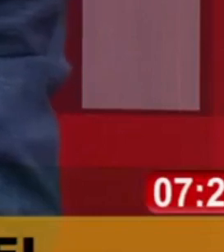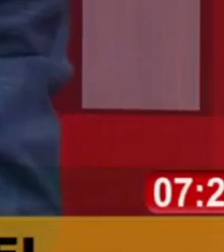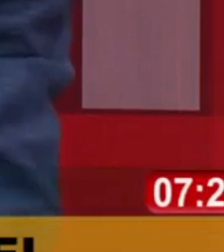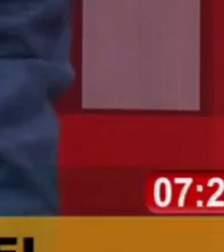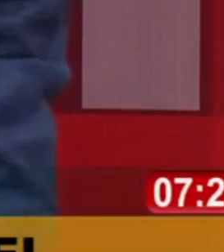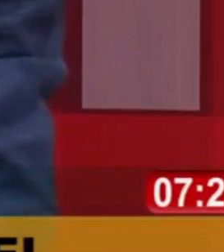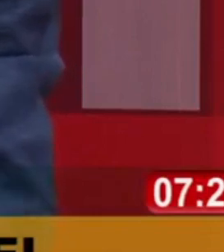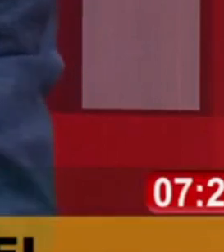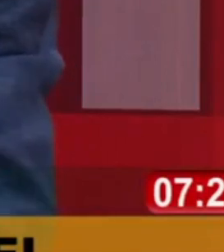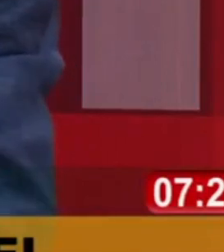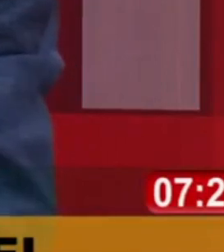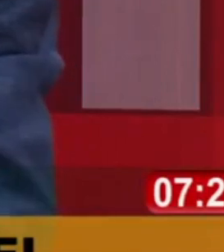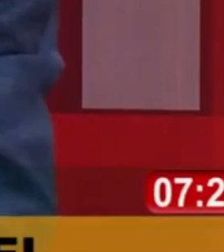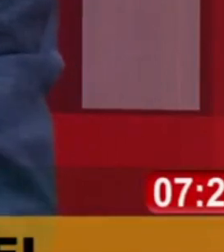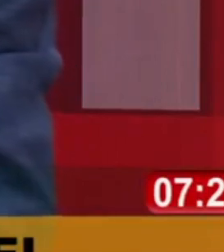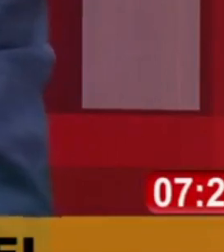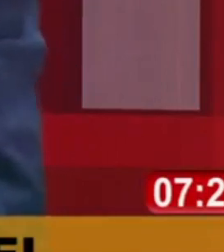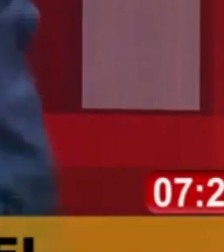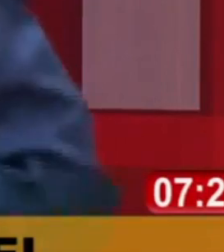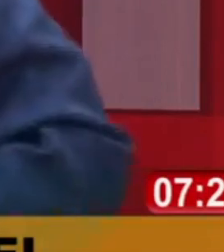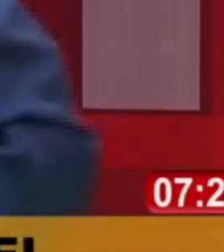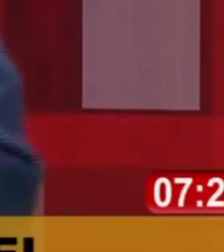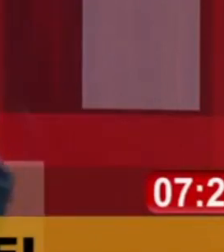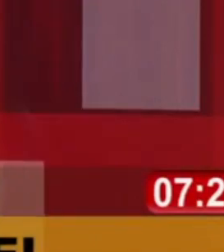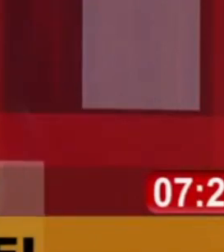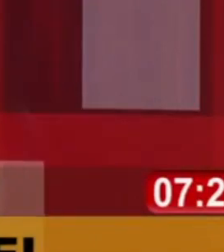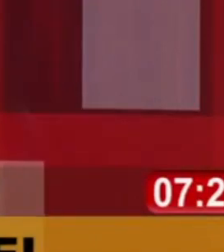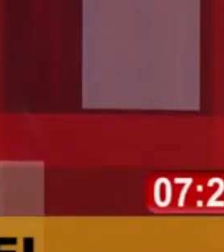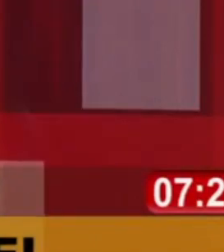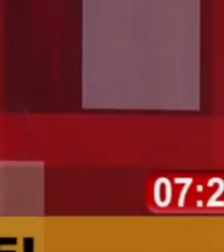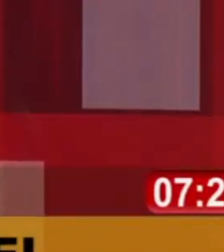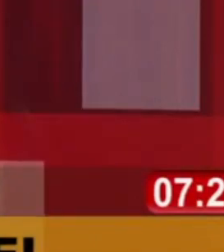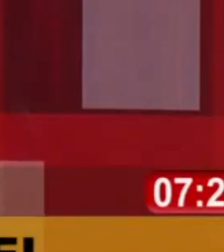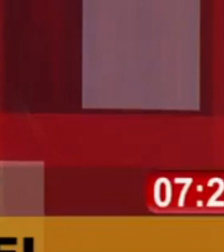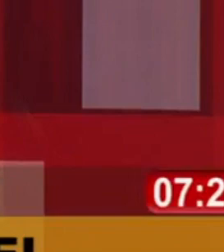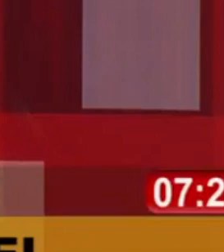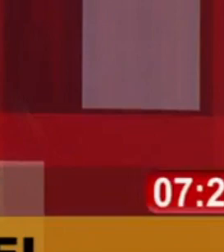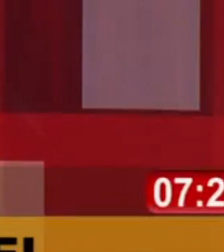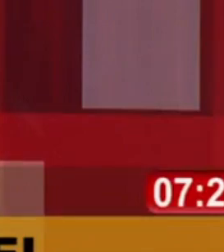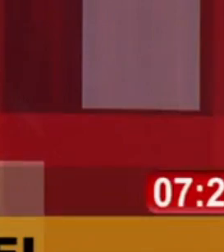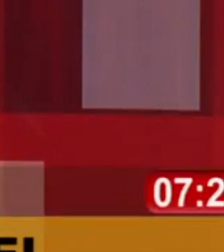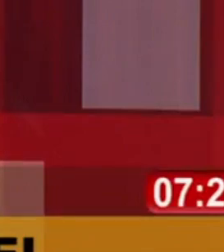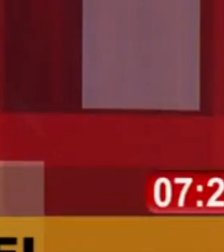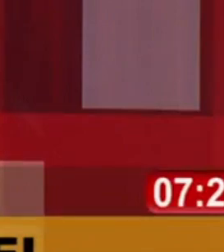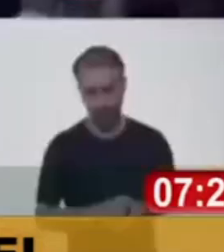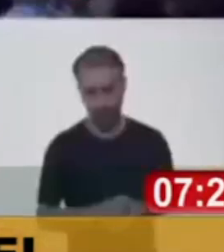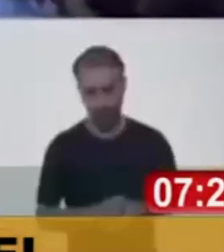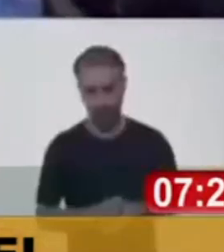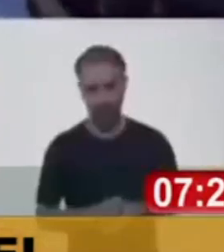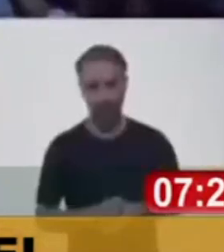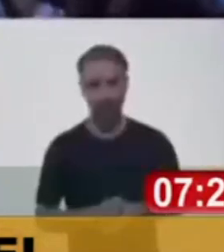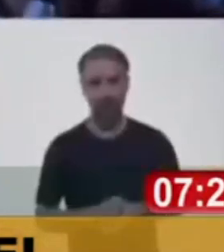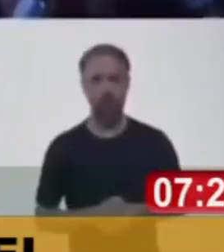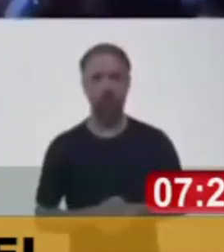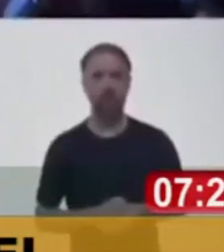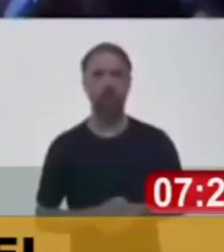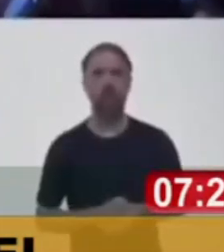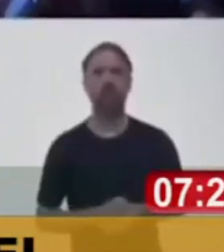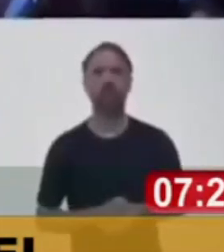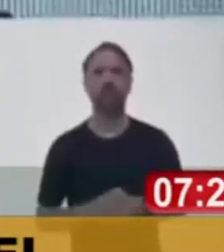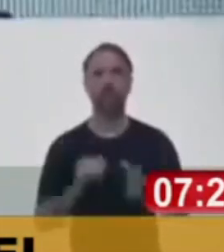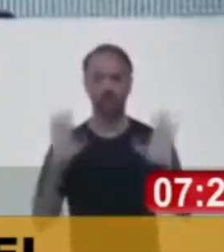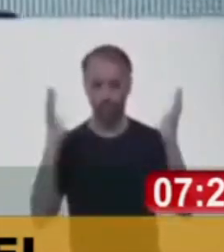permanece todavía lo que aquí conocemos como gobernaciones, ¿no es cierto? Todavía tiene el aparato.